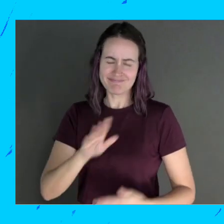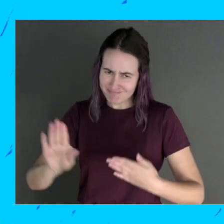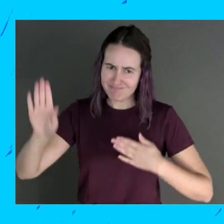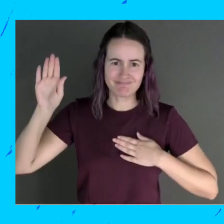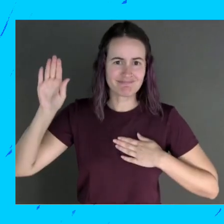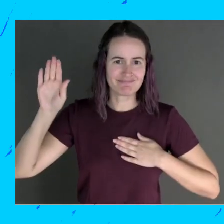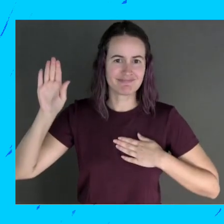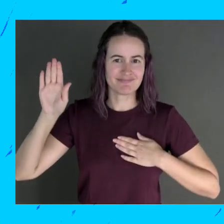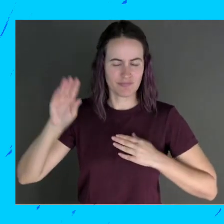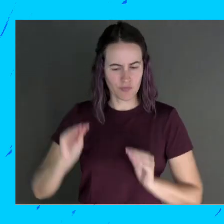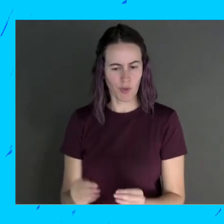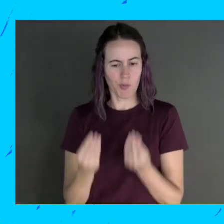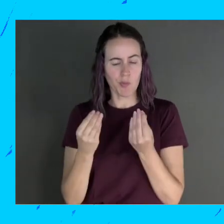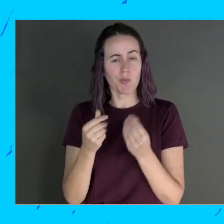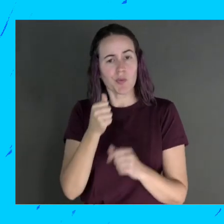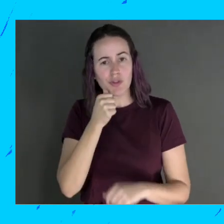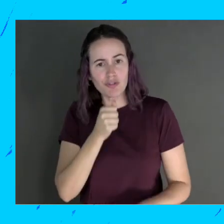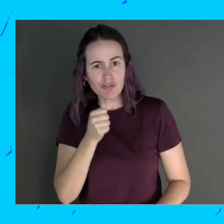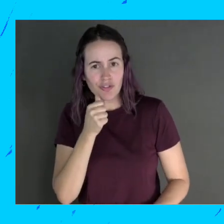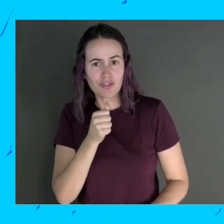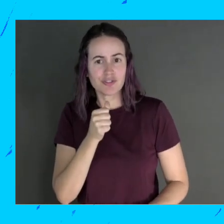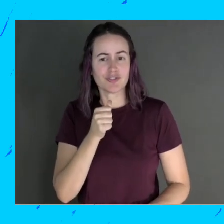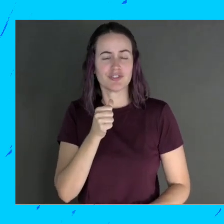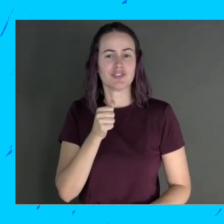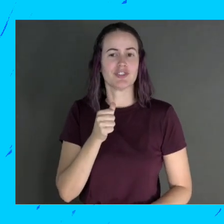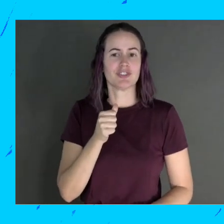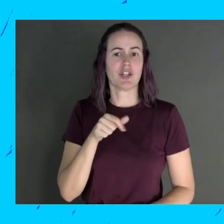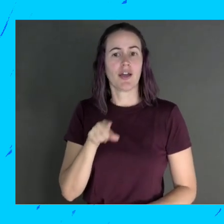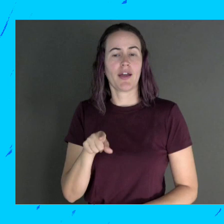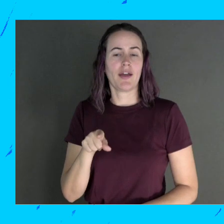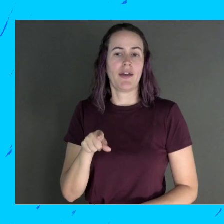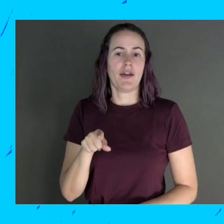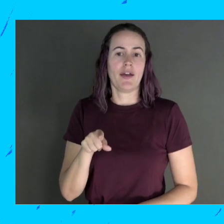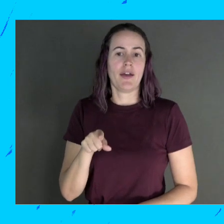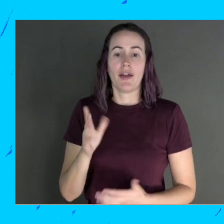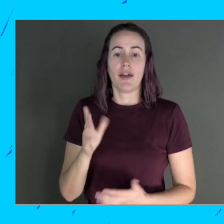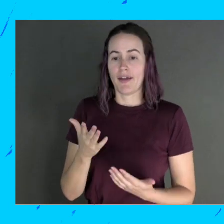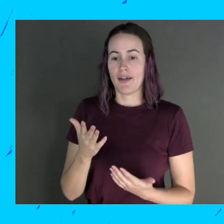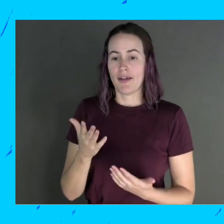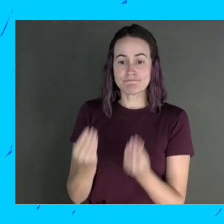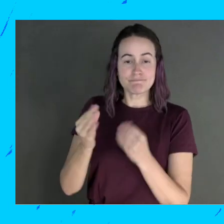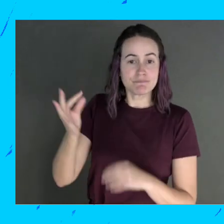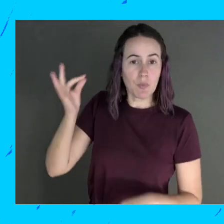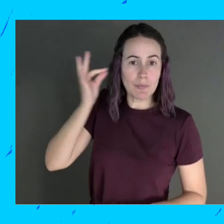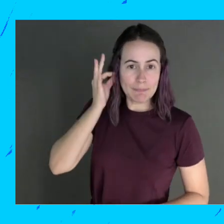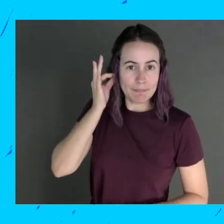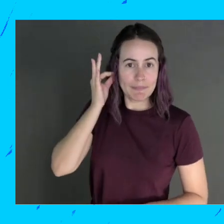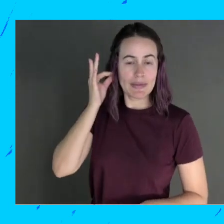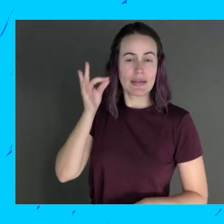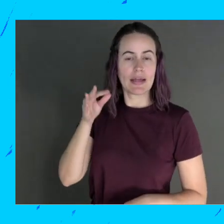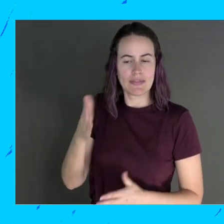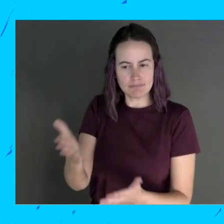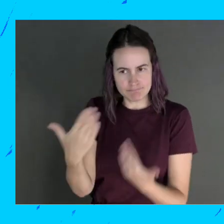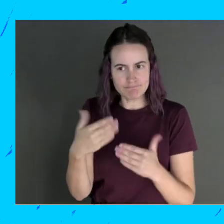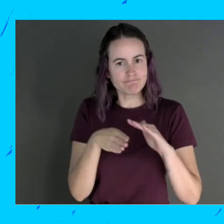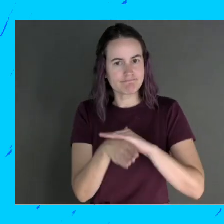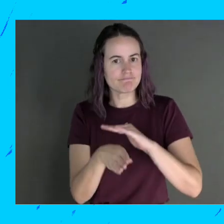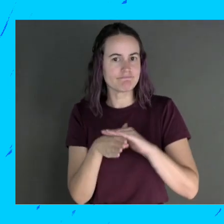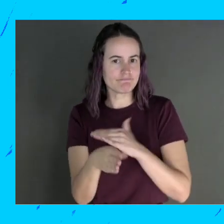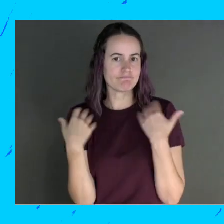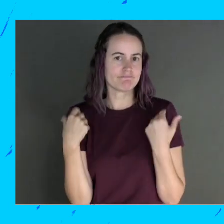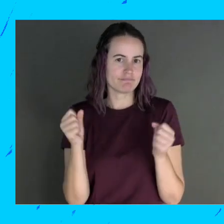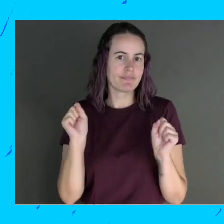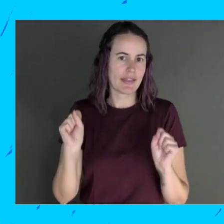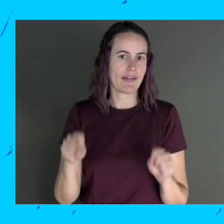y estamos haciendo nuestro mejor para garantizar que las niñas y adolescentes y jóvenes puedan acceder